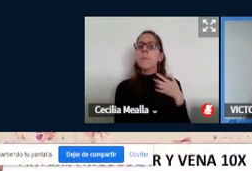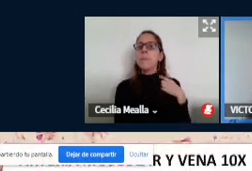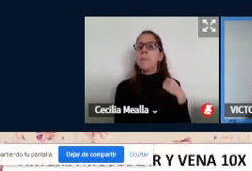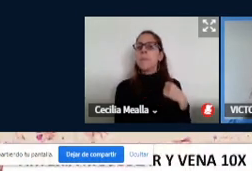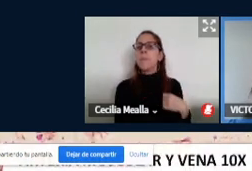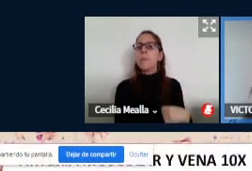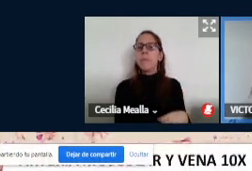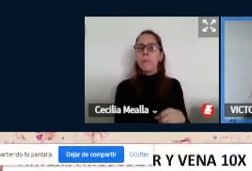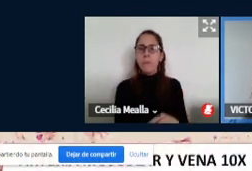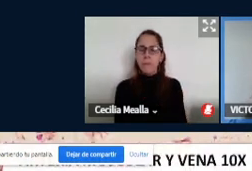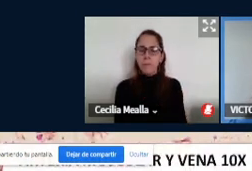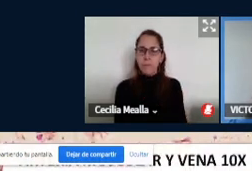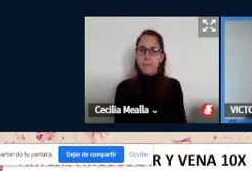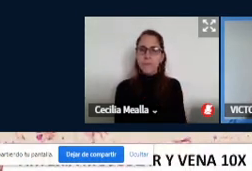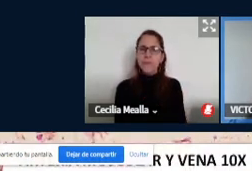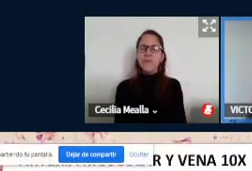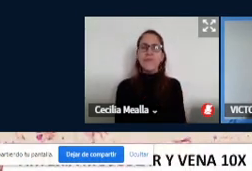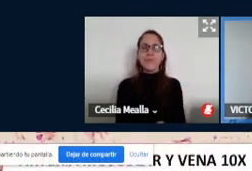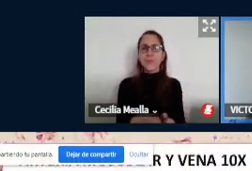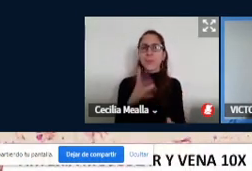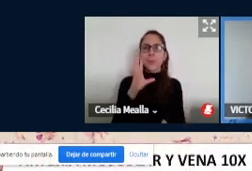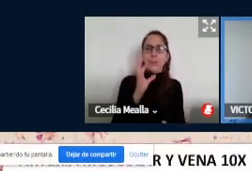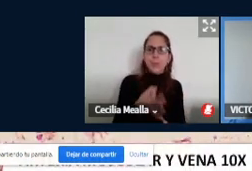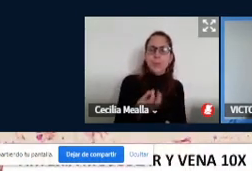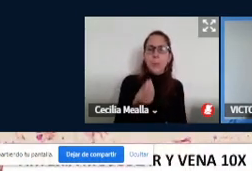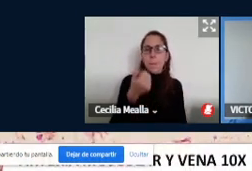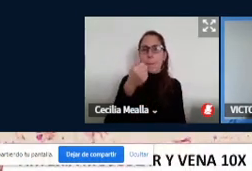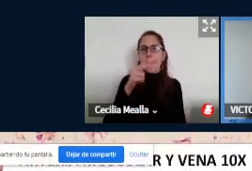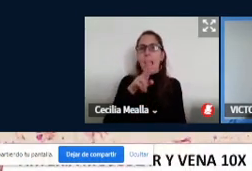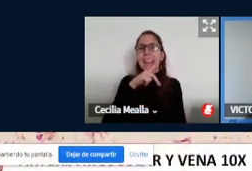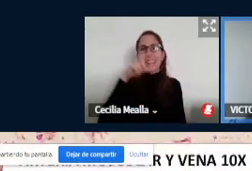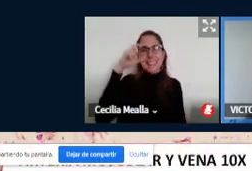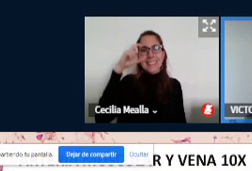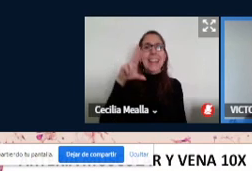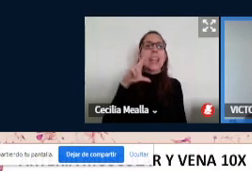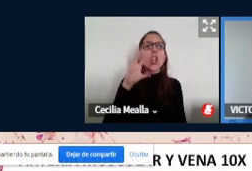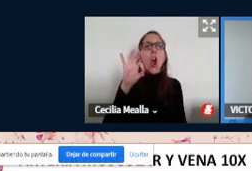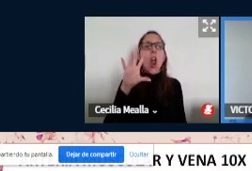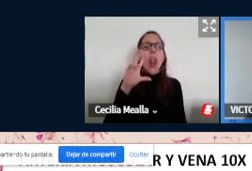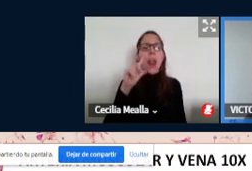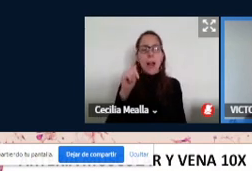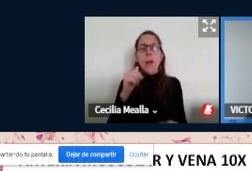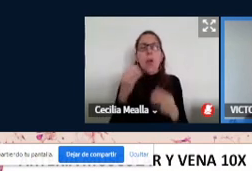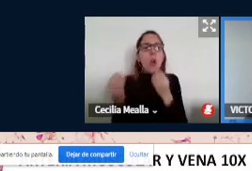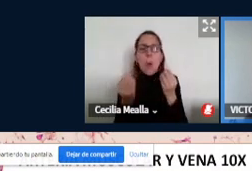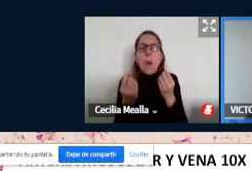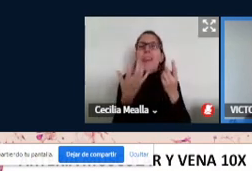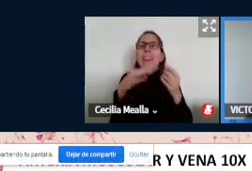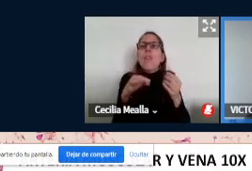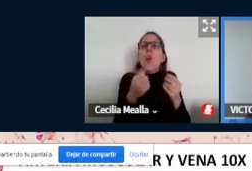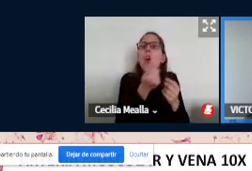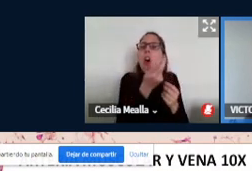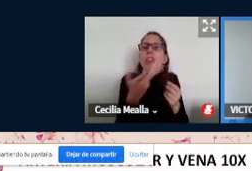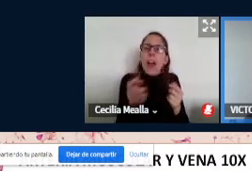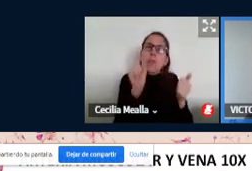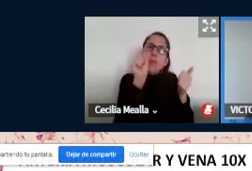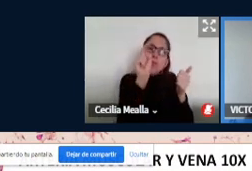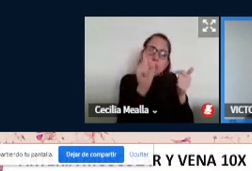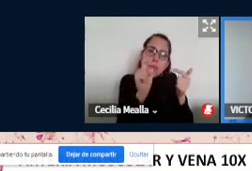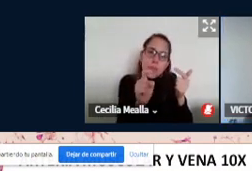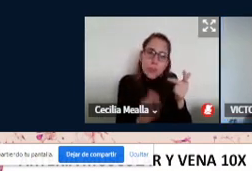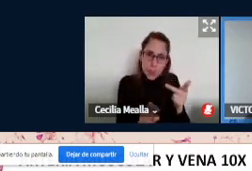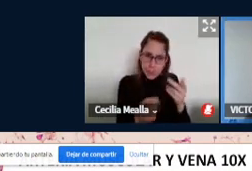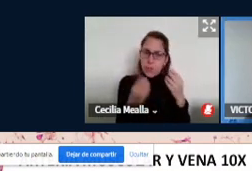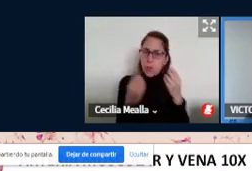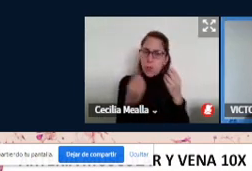Para ver si es una arteriola, yo tendría que contar las capas. ¿Cómo se cuentan las capas? Fíjense que ustedes acá